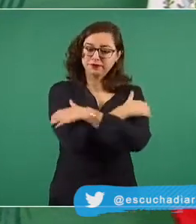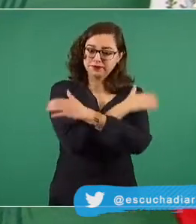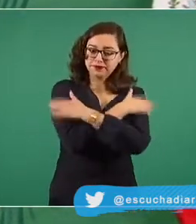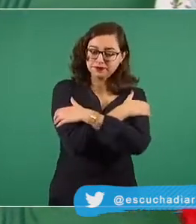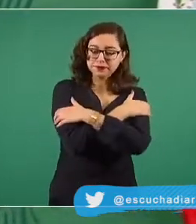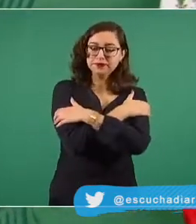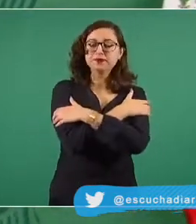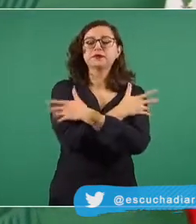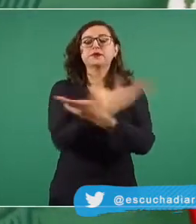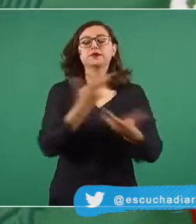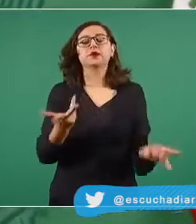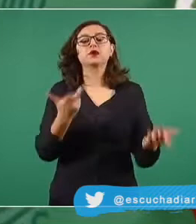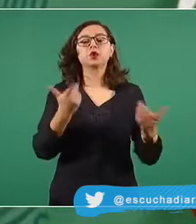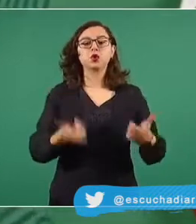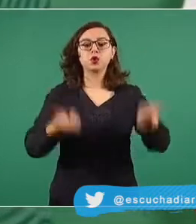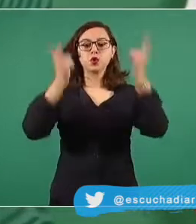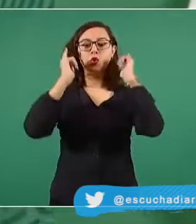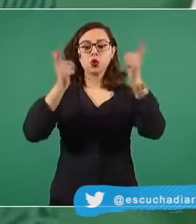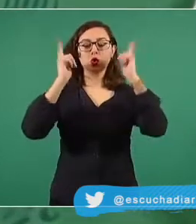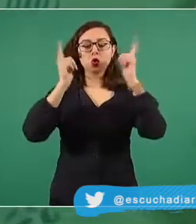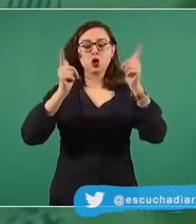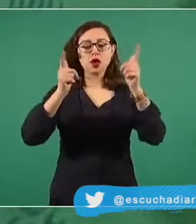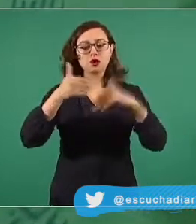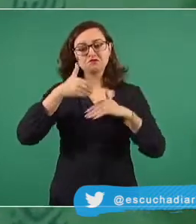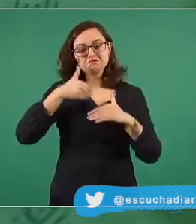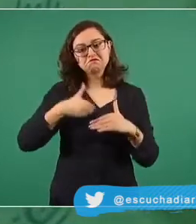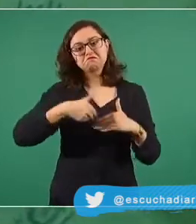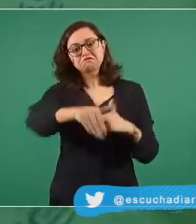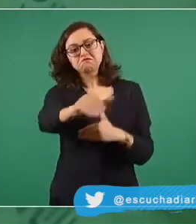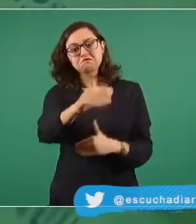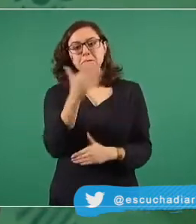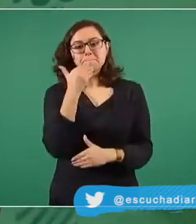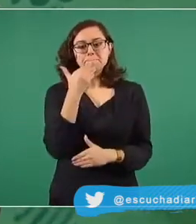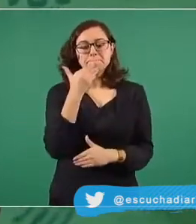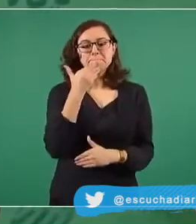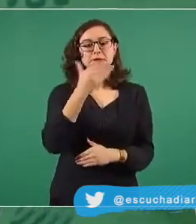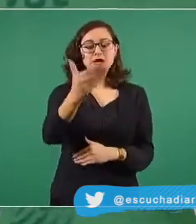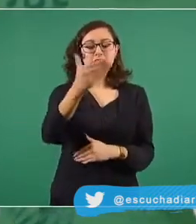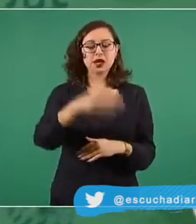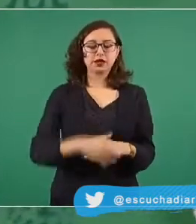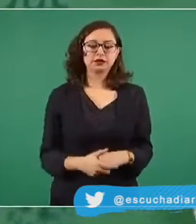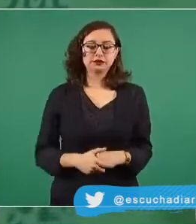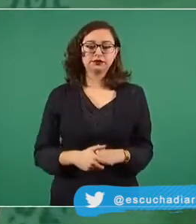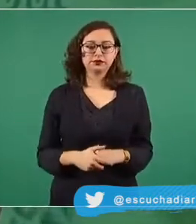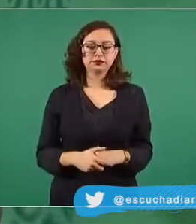de Francia, Argentina, Alemania, Canadá y Corea del Sur.